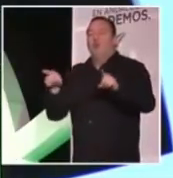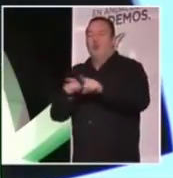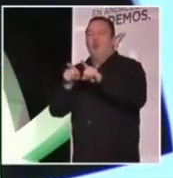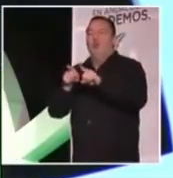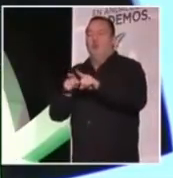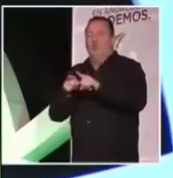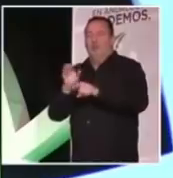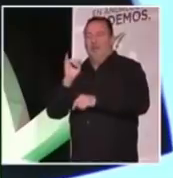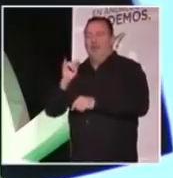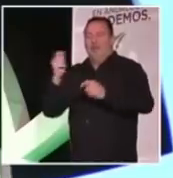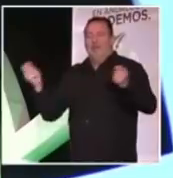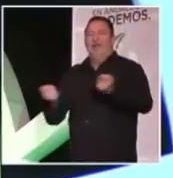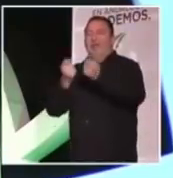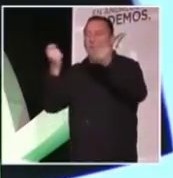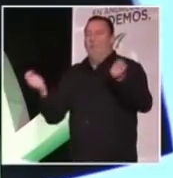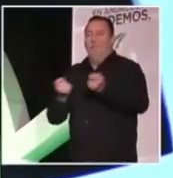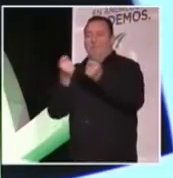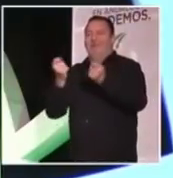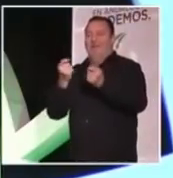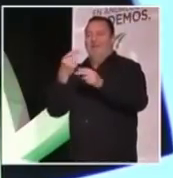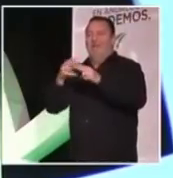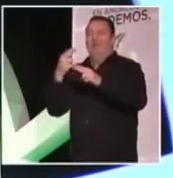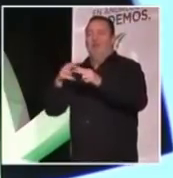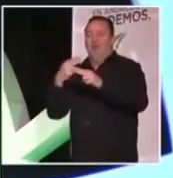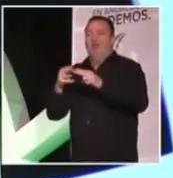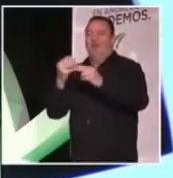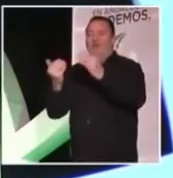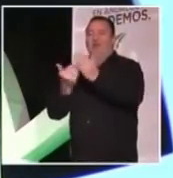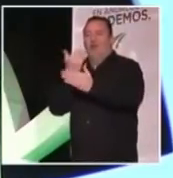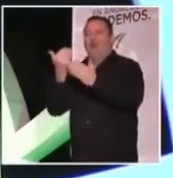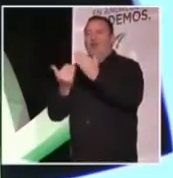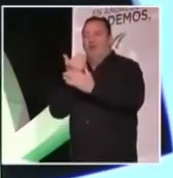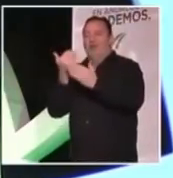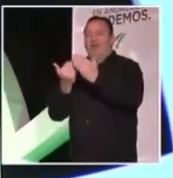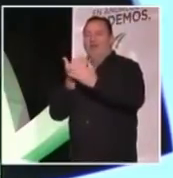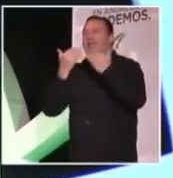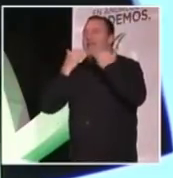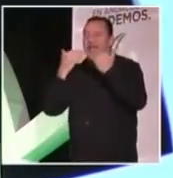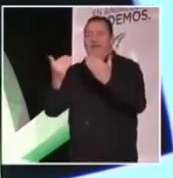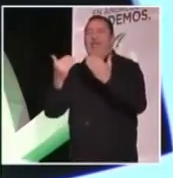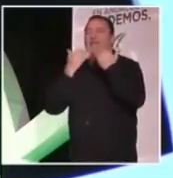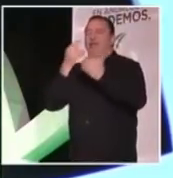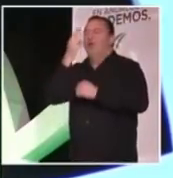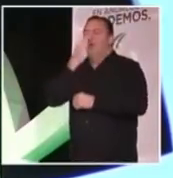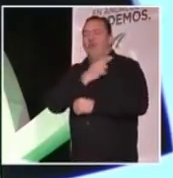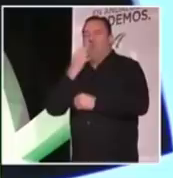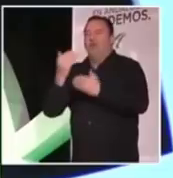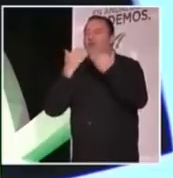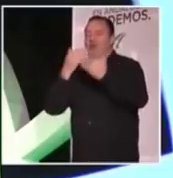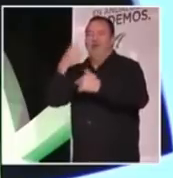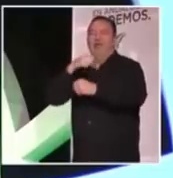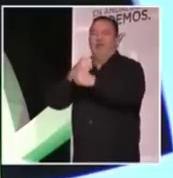campaña electoral. Gracias por vuestro compromiso, gracias por vuestro trabajo.